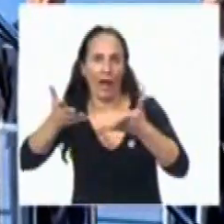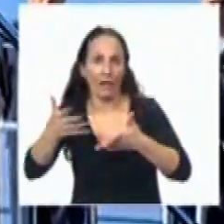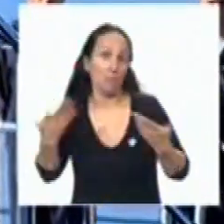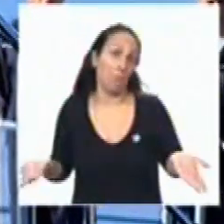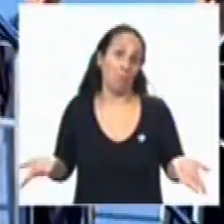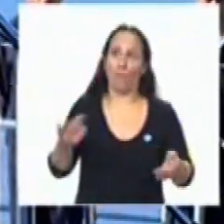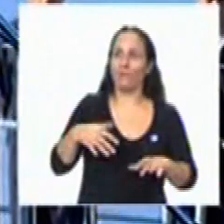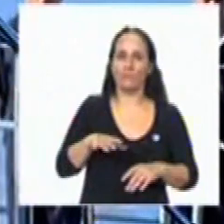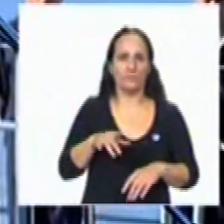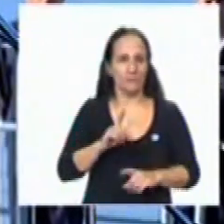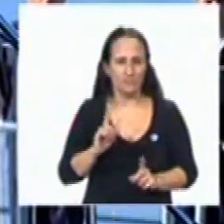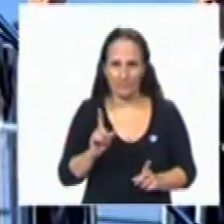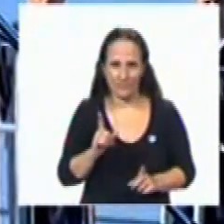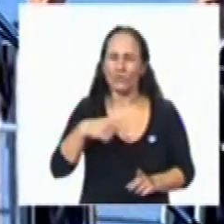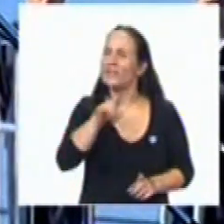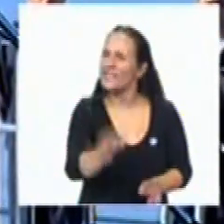¿saben qué?